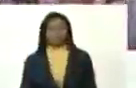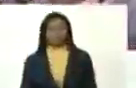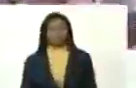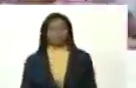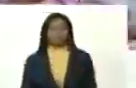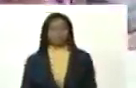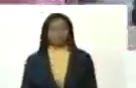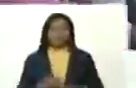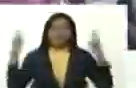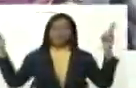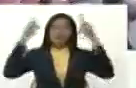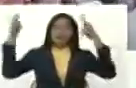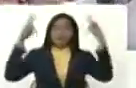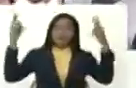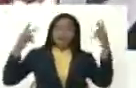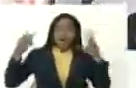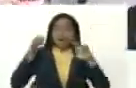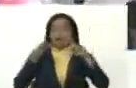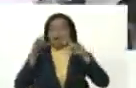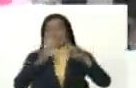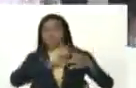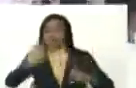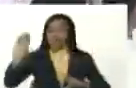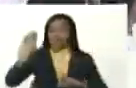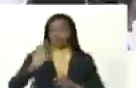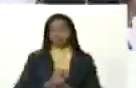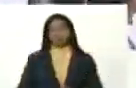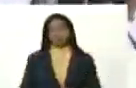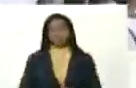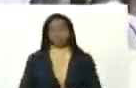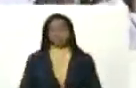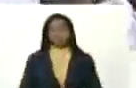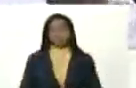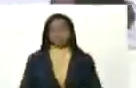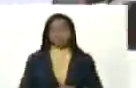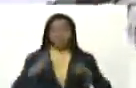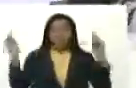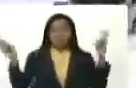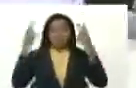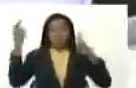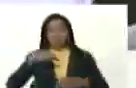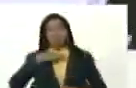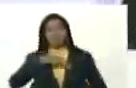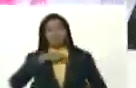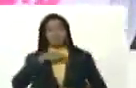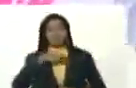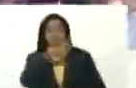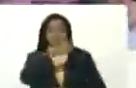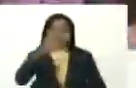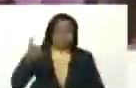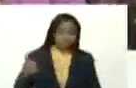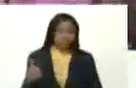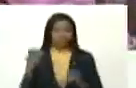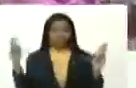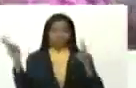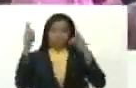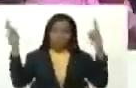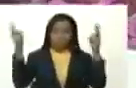¡Que viva el Carnet de la Patria! ¡Que vivan las misiones, grandes misiones!